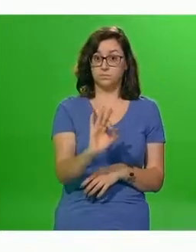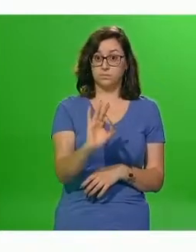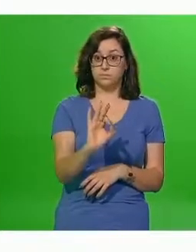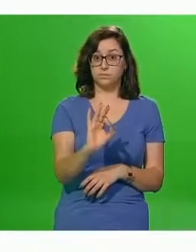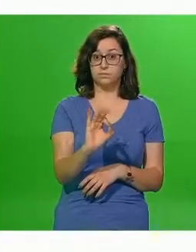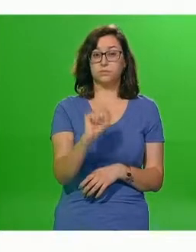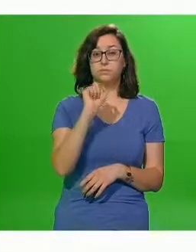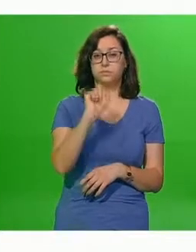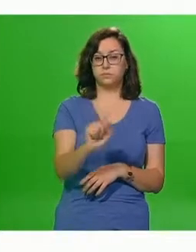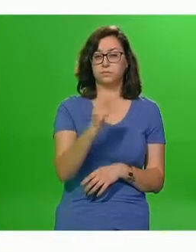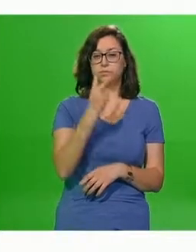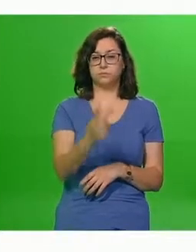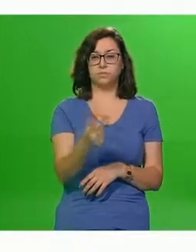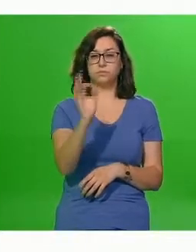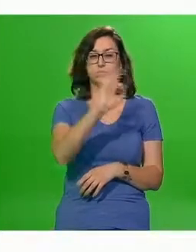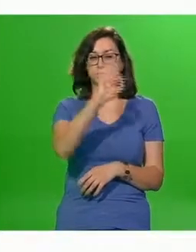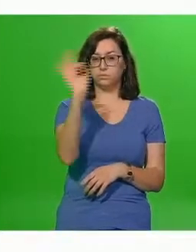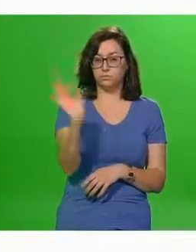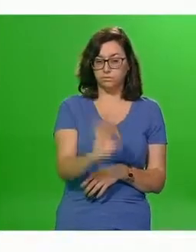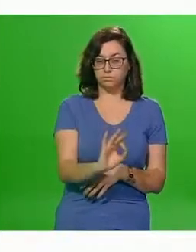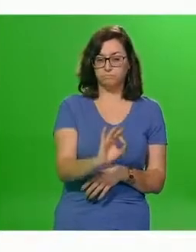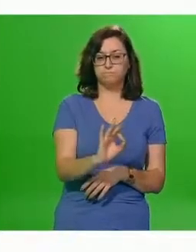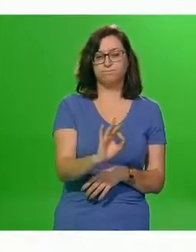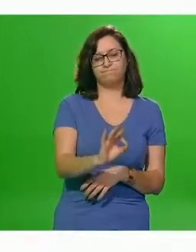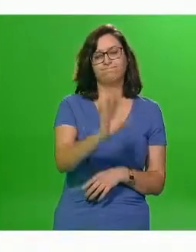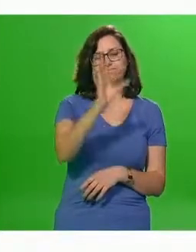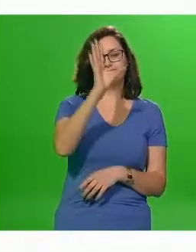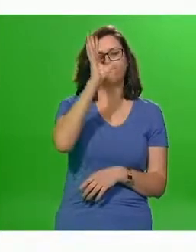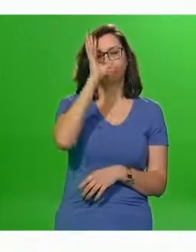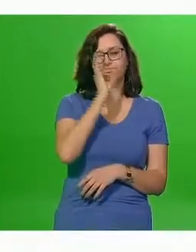el 0.2% de estas dosis han